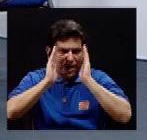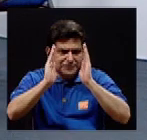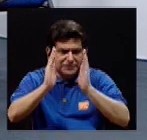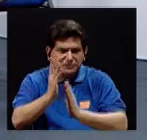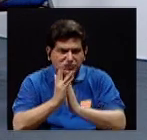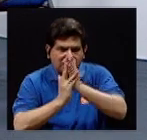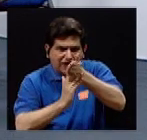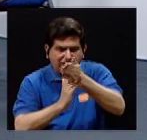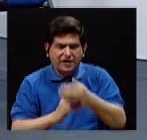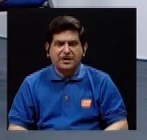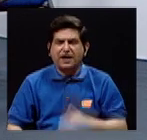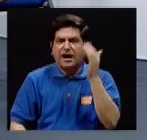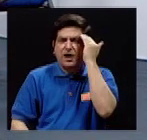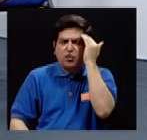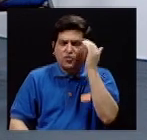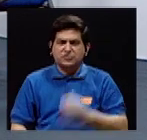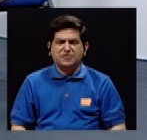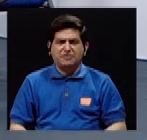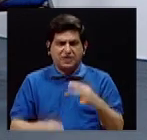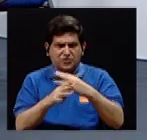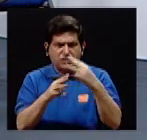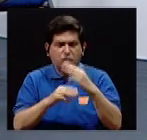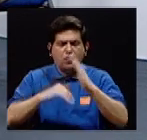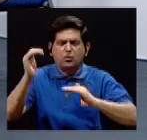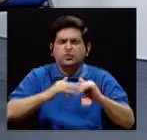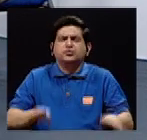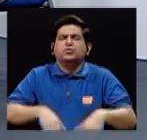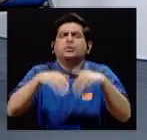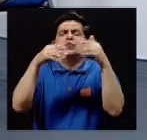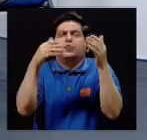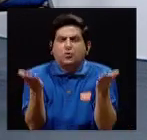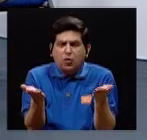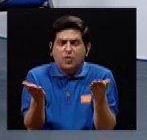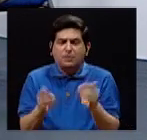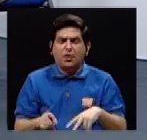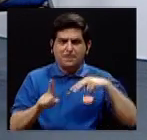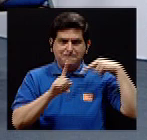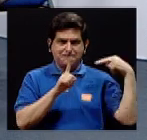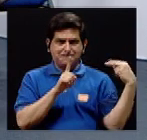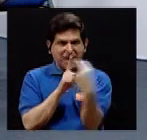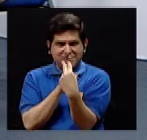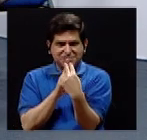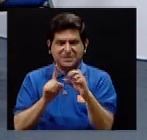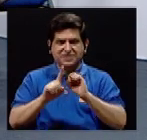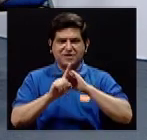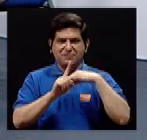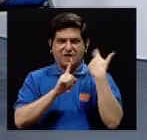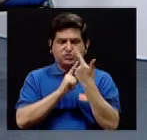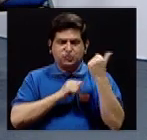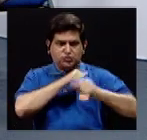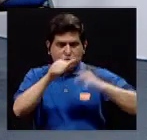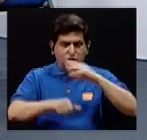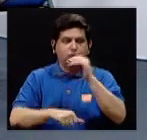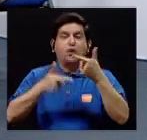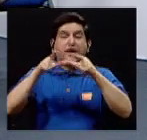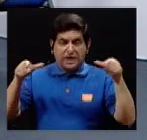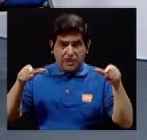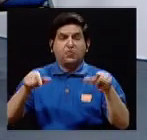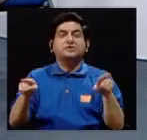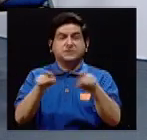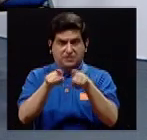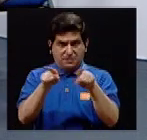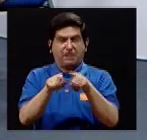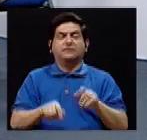al conocimiento matemático A cómo se hace la construcción del conocimiento matemático desde la perspectiva socioantropológica y lingüística